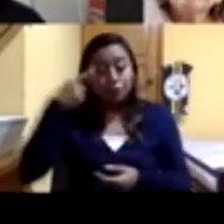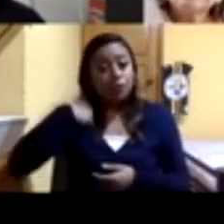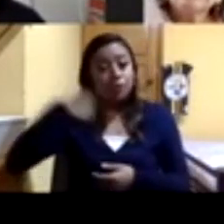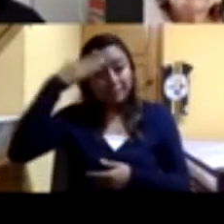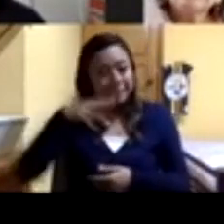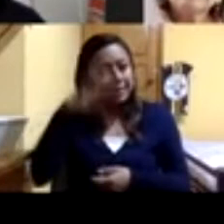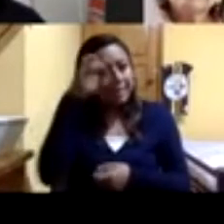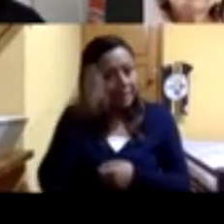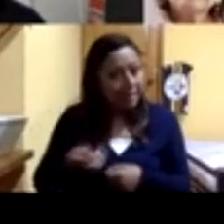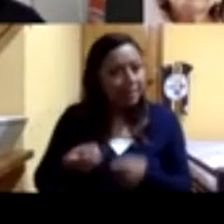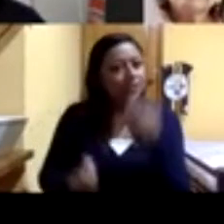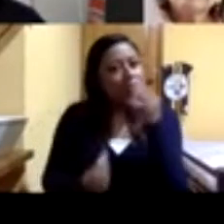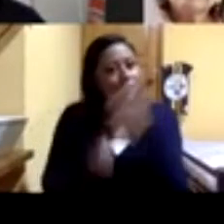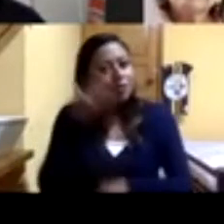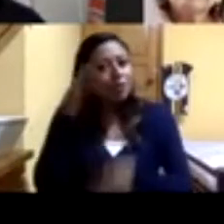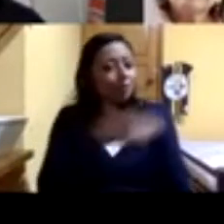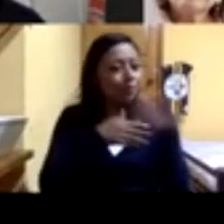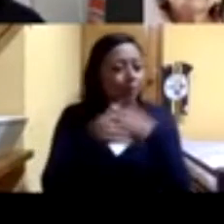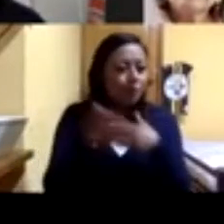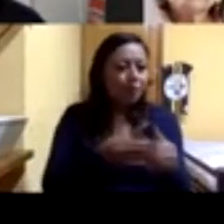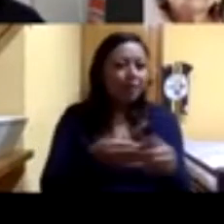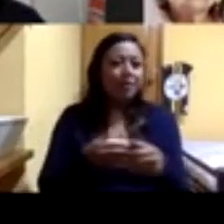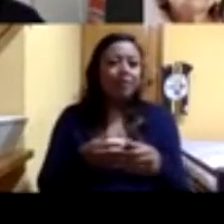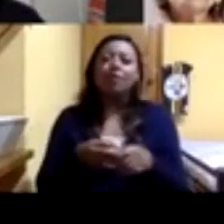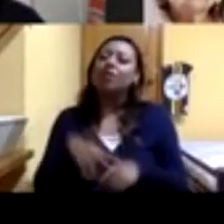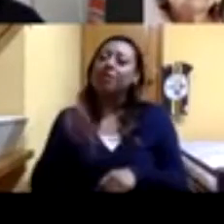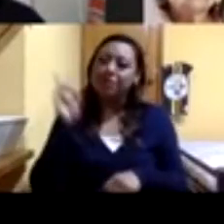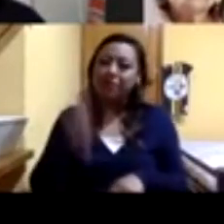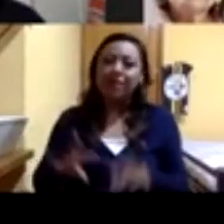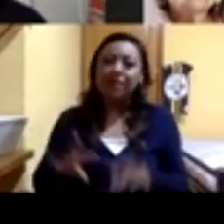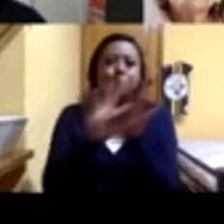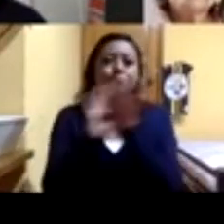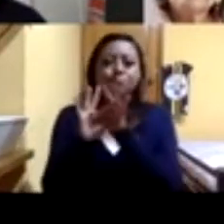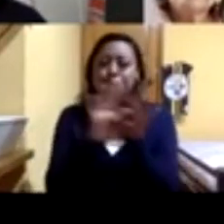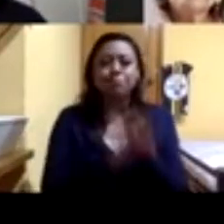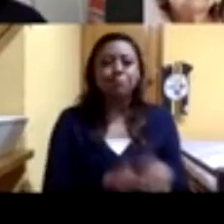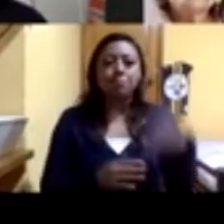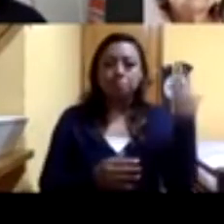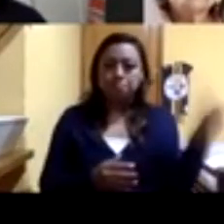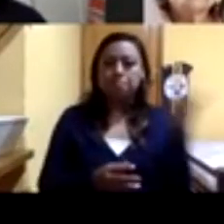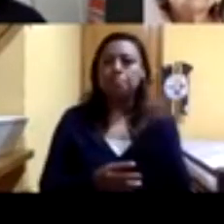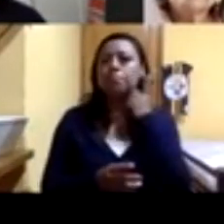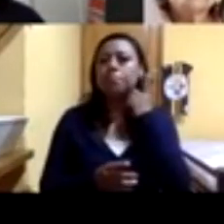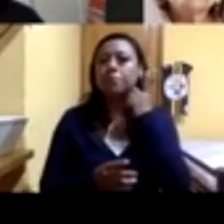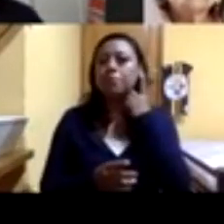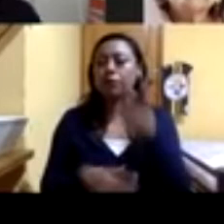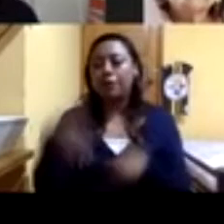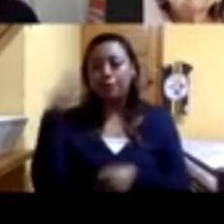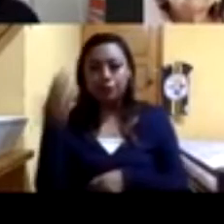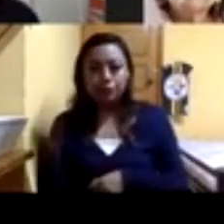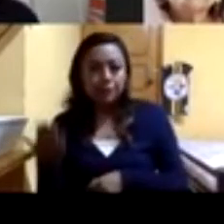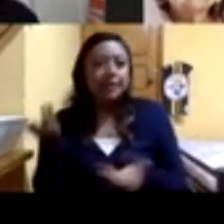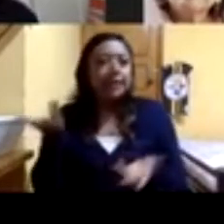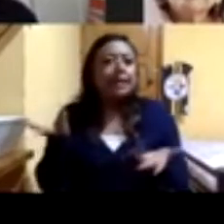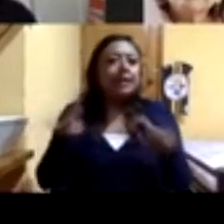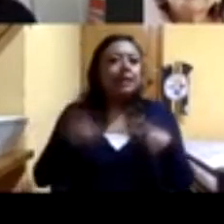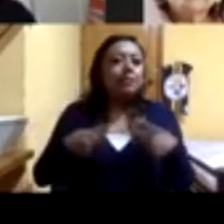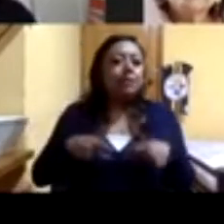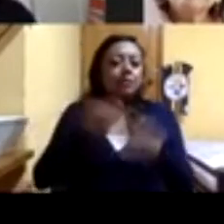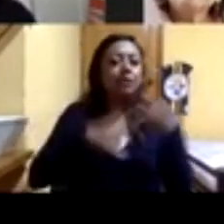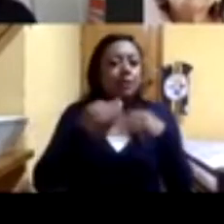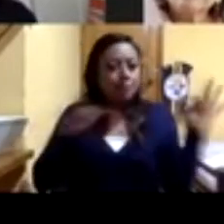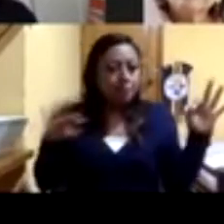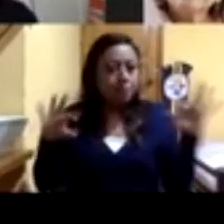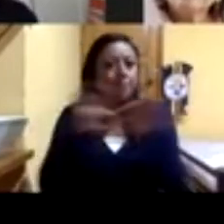marcar la relación entre todos nosotros, ciudadanos y representantes ante el Poder Legislativo. Gracias.